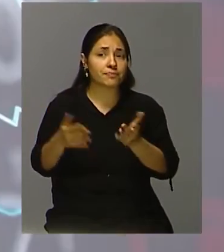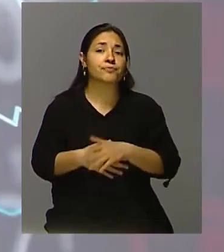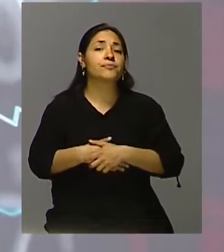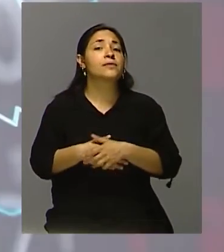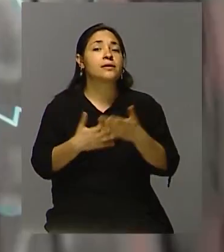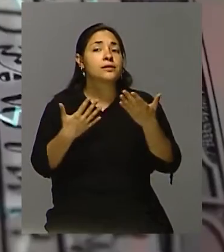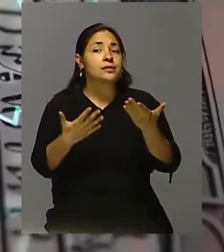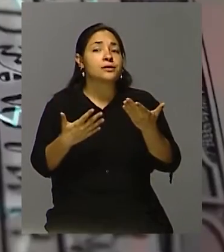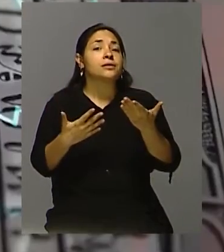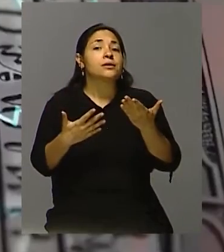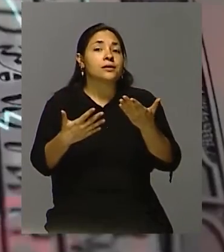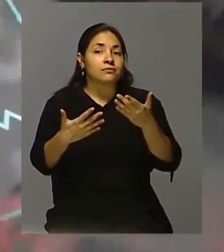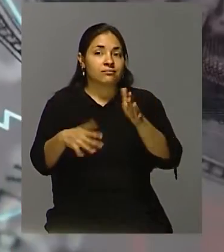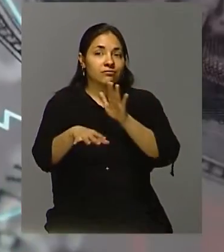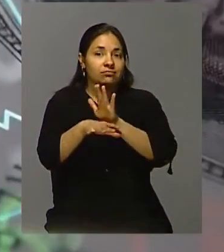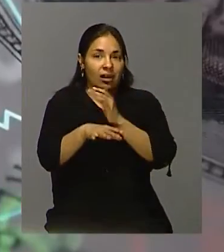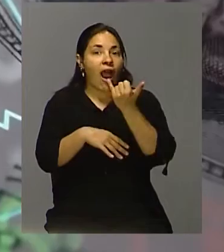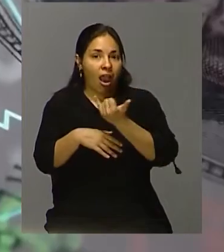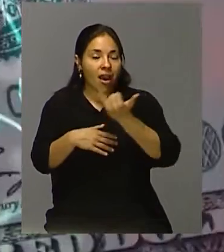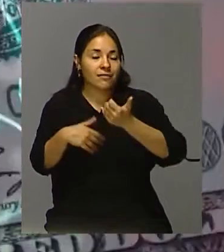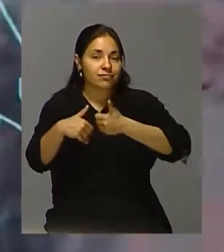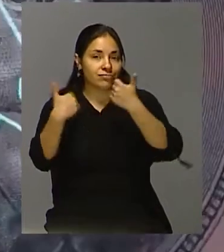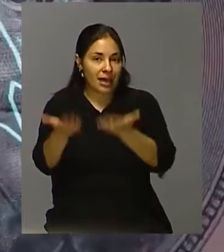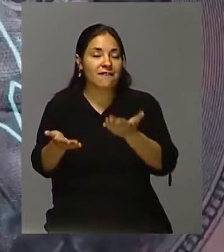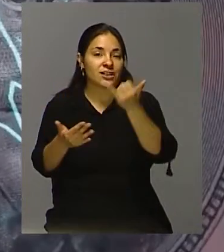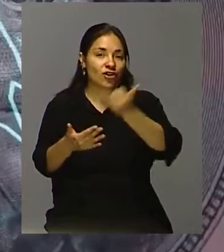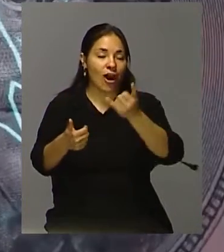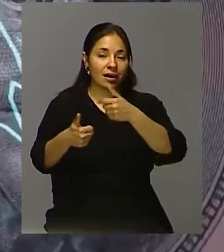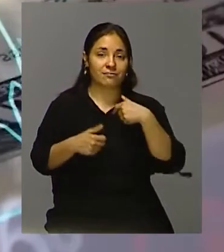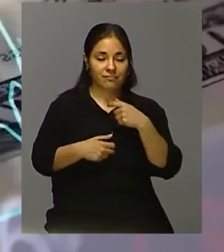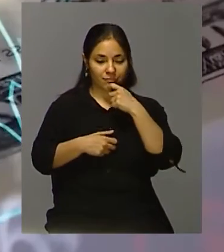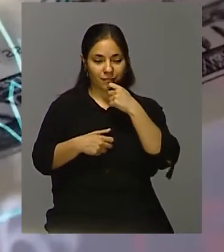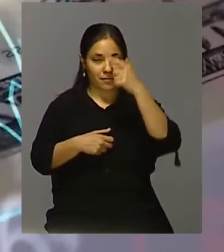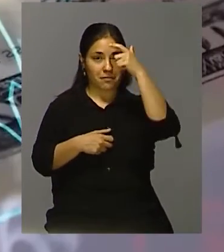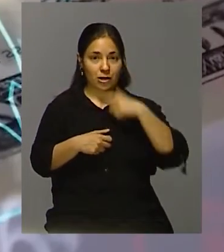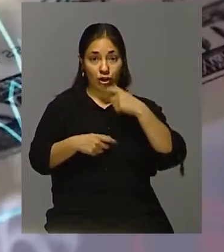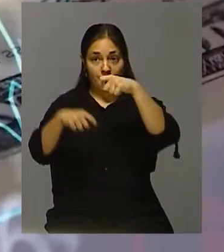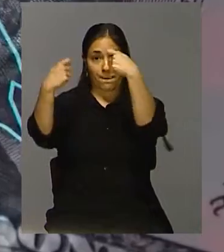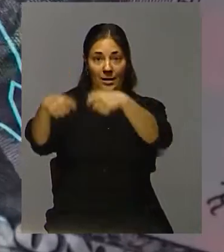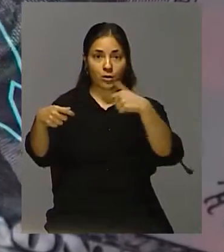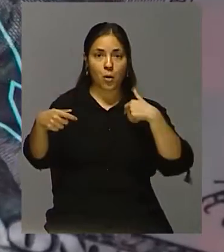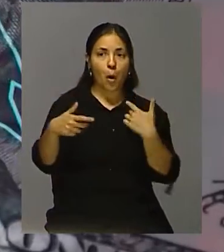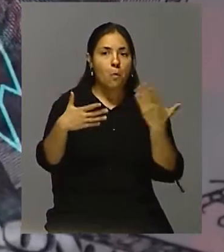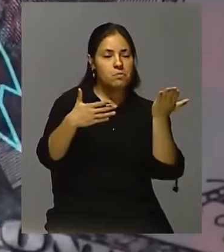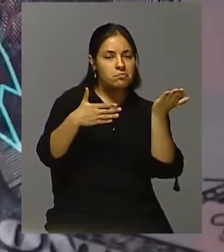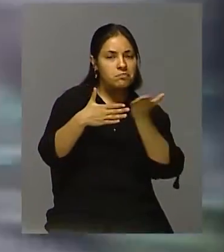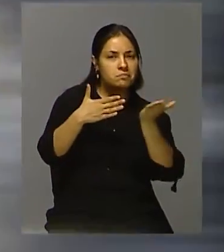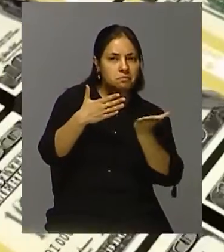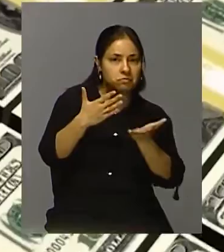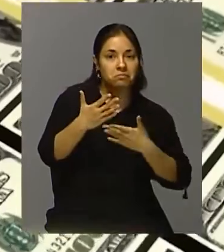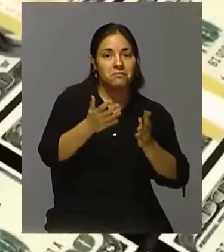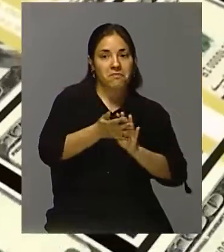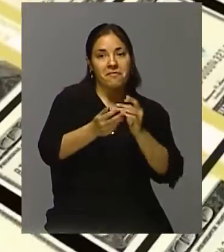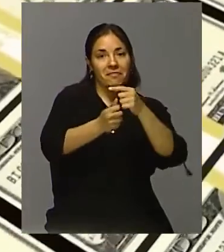de ellos dan una enorme cantidad de beneficios. Le permiten al inversor diversificar su portafolio, le permiten al